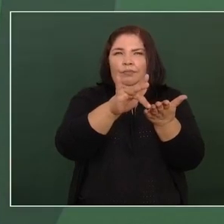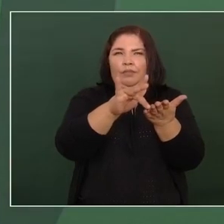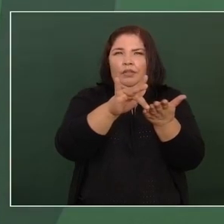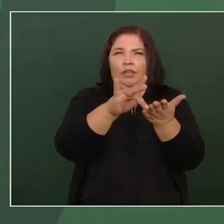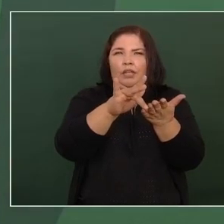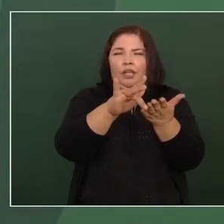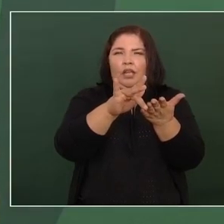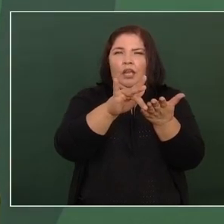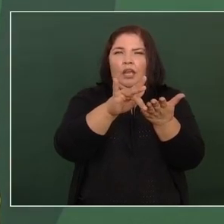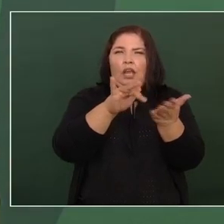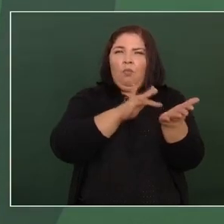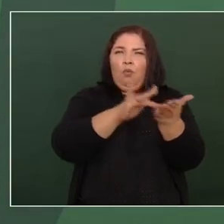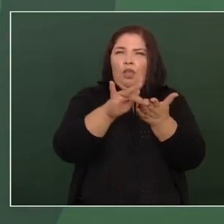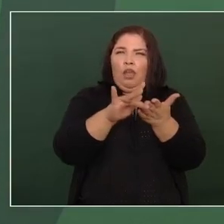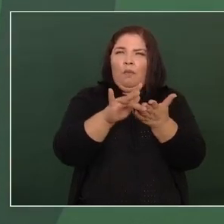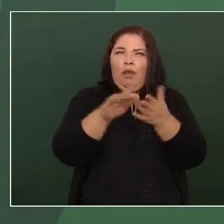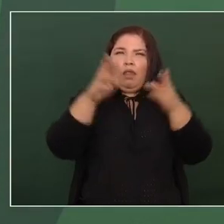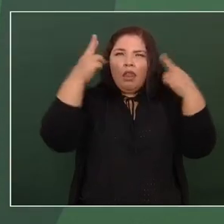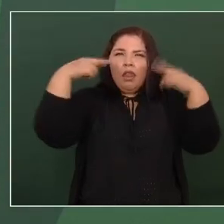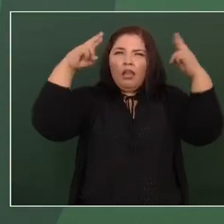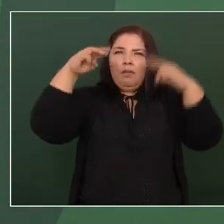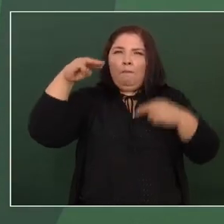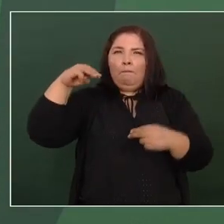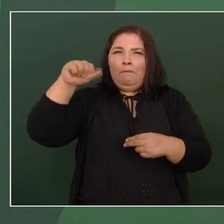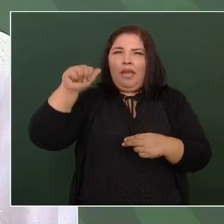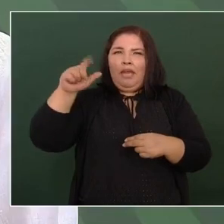del imperio de Maximiliano.